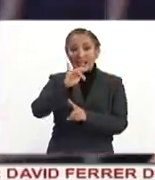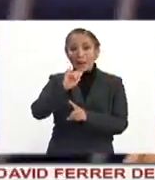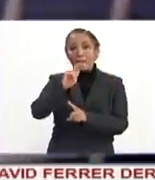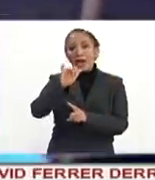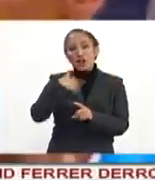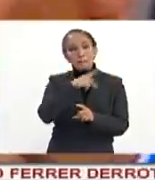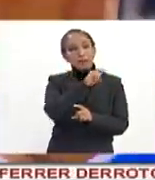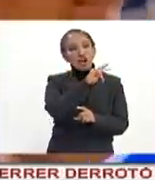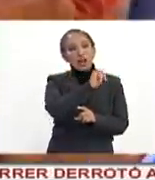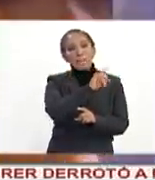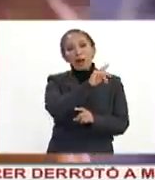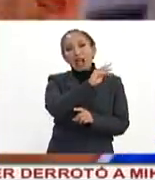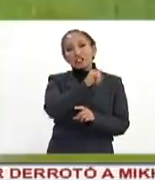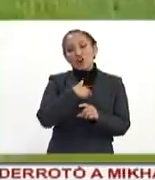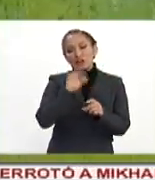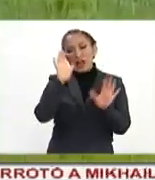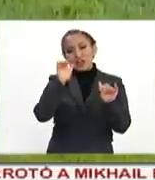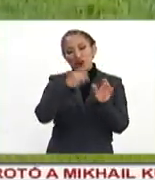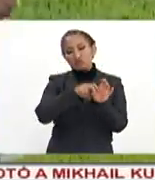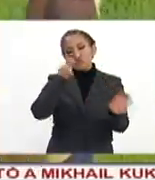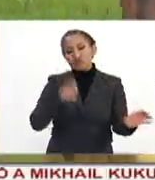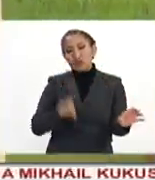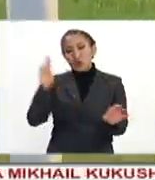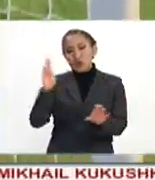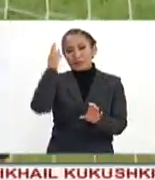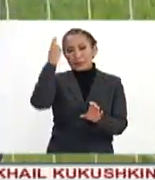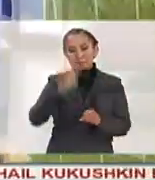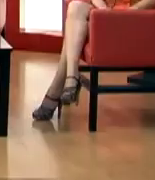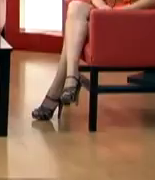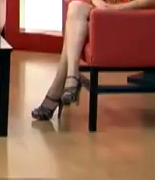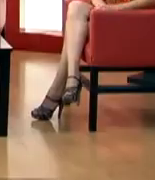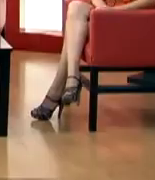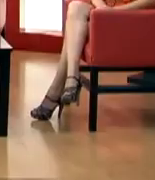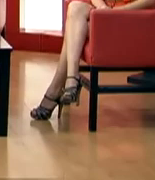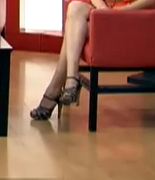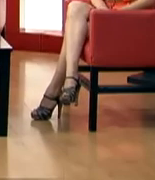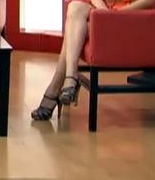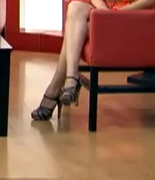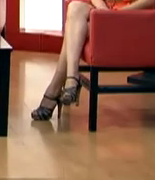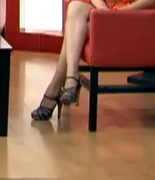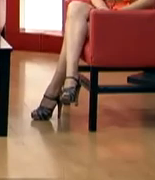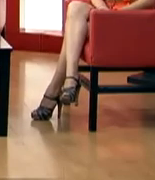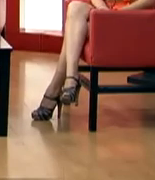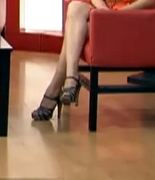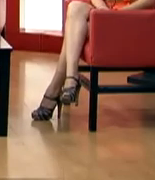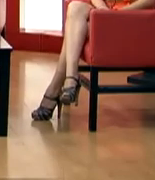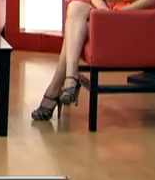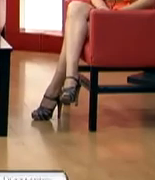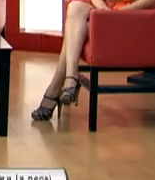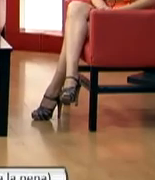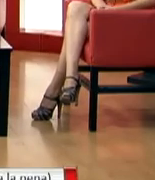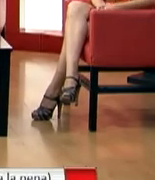Darío Verón y Picolín Palacios quedan fuera de los Pumas. Pues